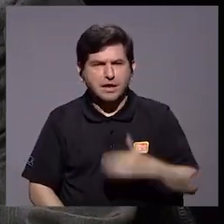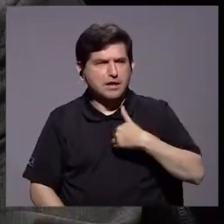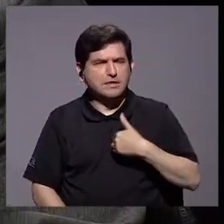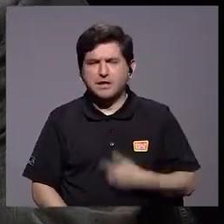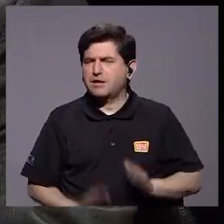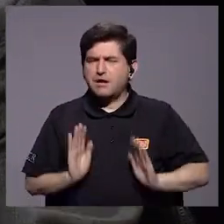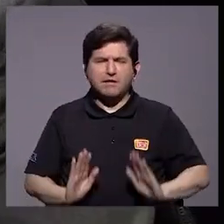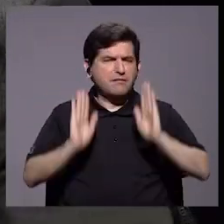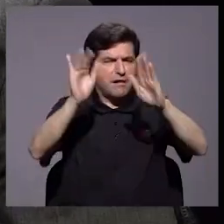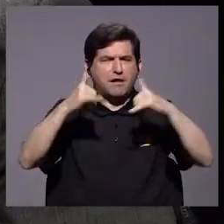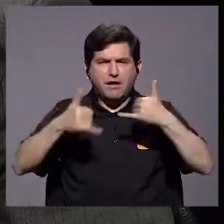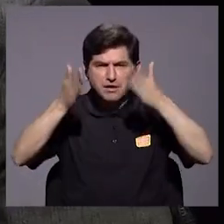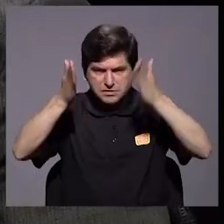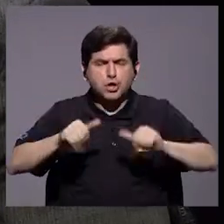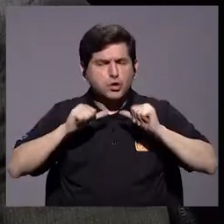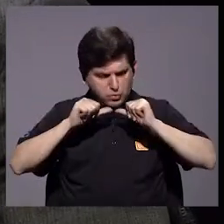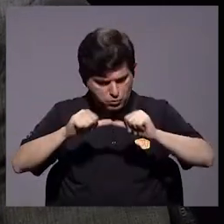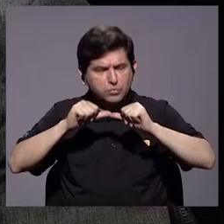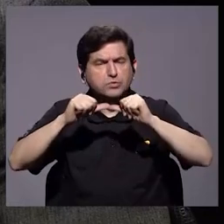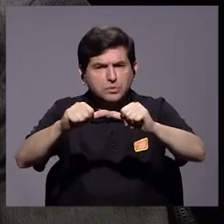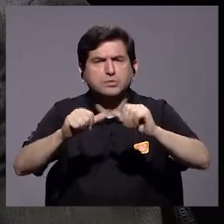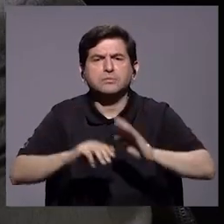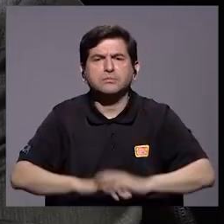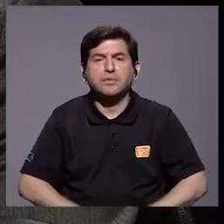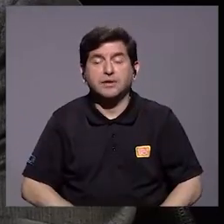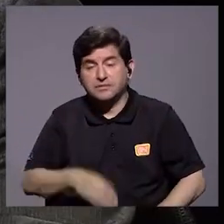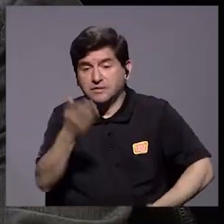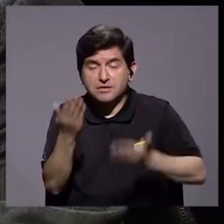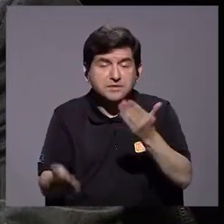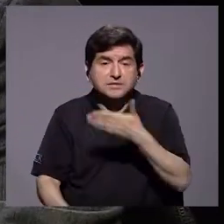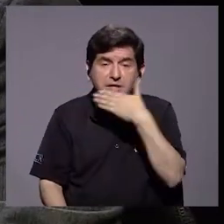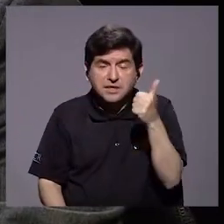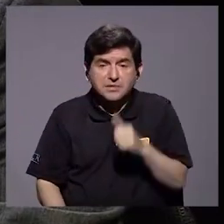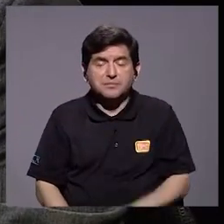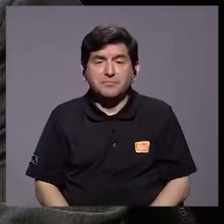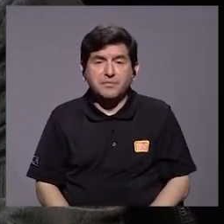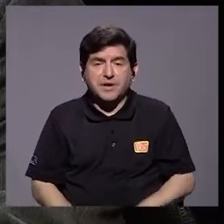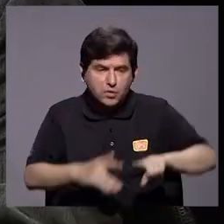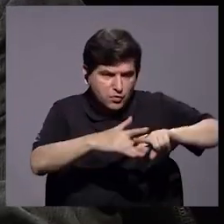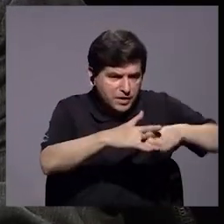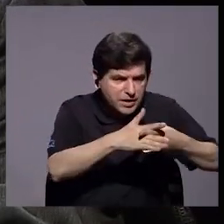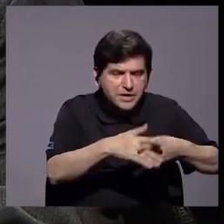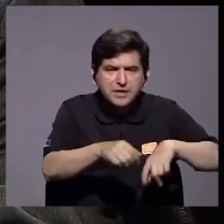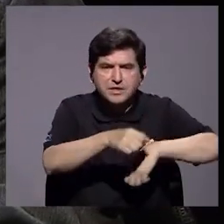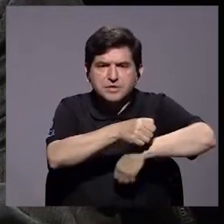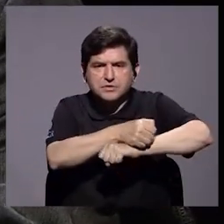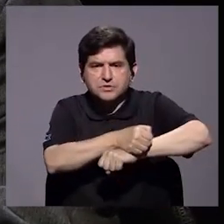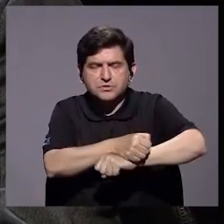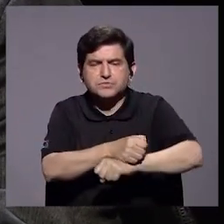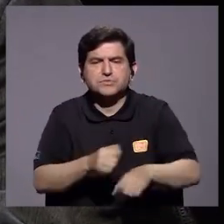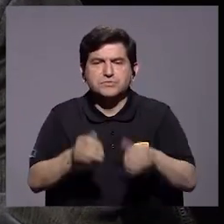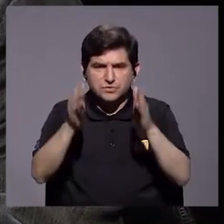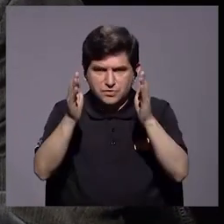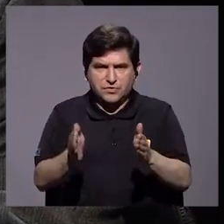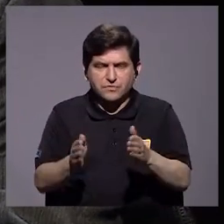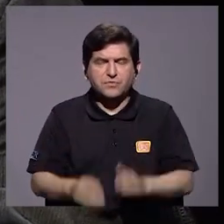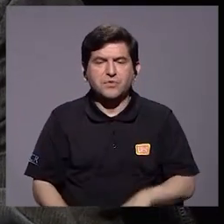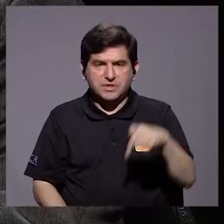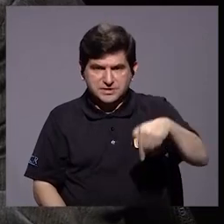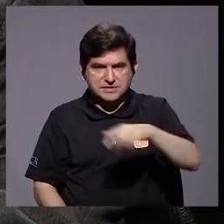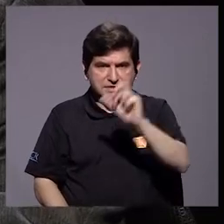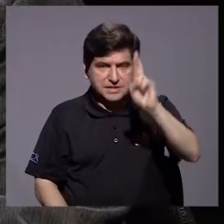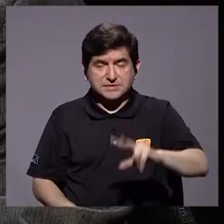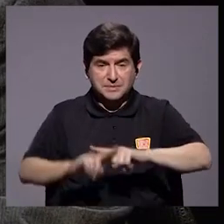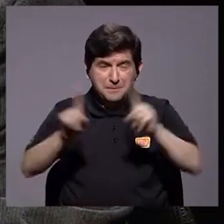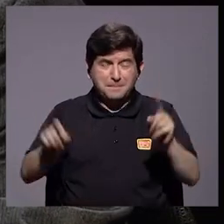y lo sigue teniendo es posiblemente la mejor cantera que tenga el fútbol de costa rica pero a nivel de dirigencia ha sido